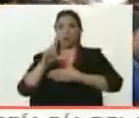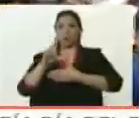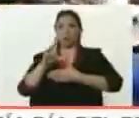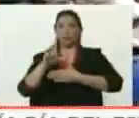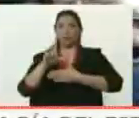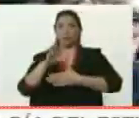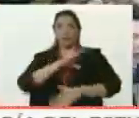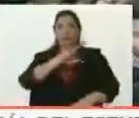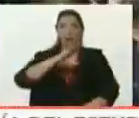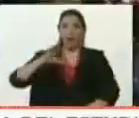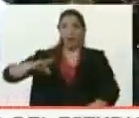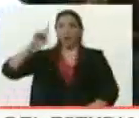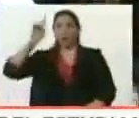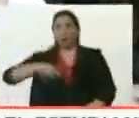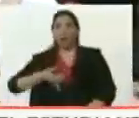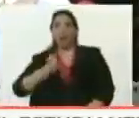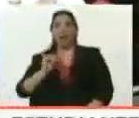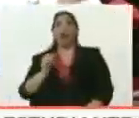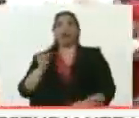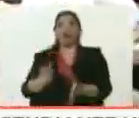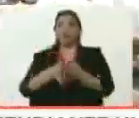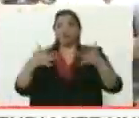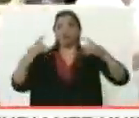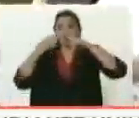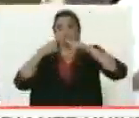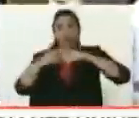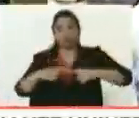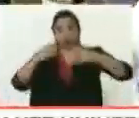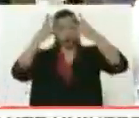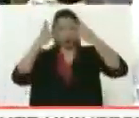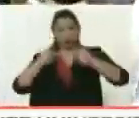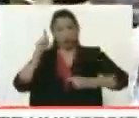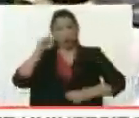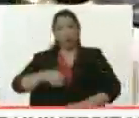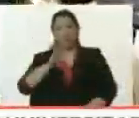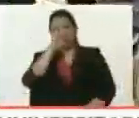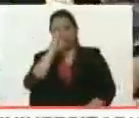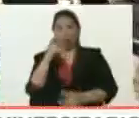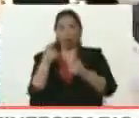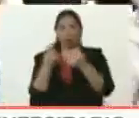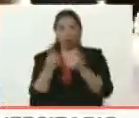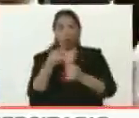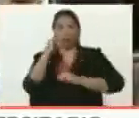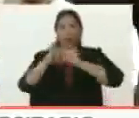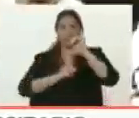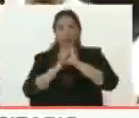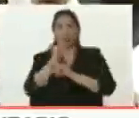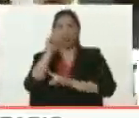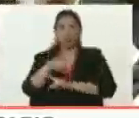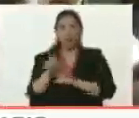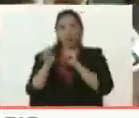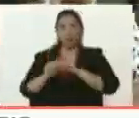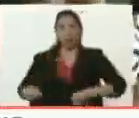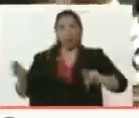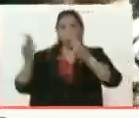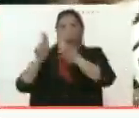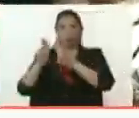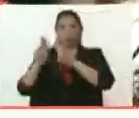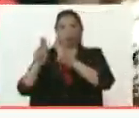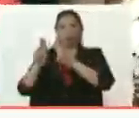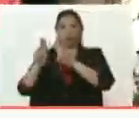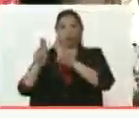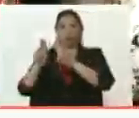en Latinoamérica y el Caribe también se registran grandes índices dados también por el Fondo Monetario Internacional, por la Organización de Naciones Unidas, que